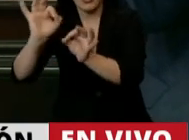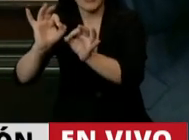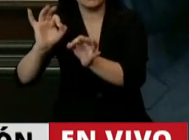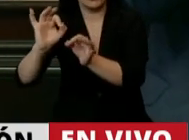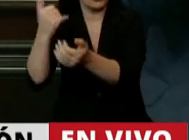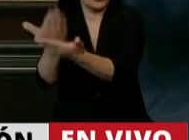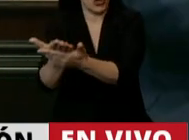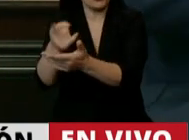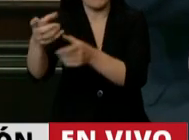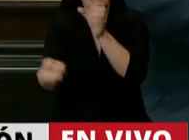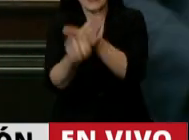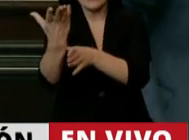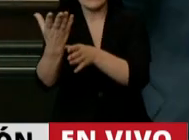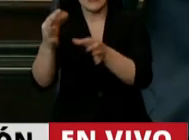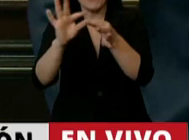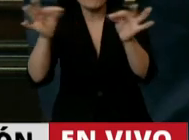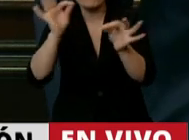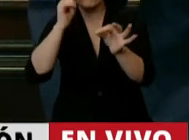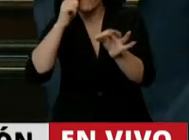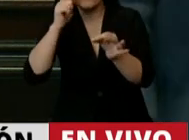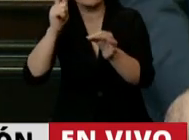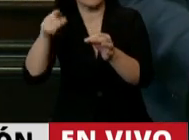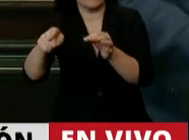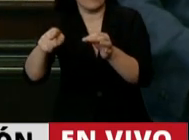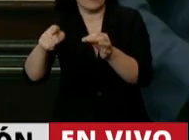ese momento para la creación de los test rápidos de detección.